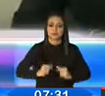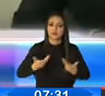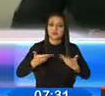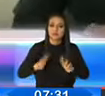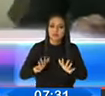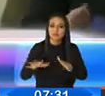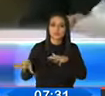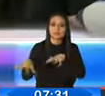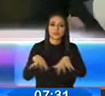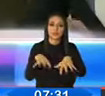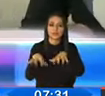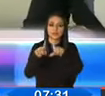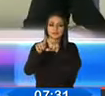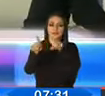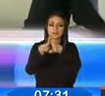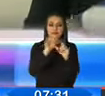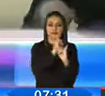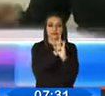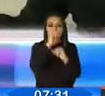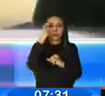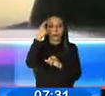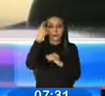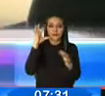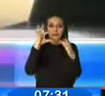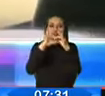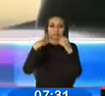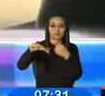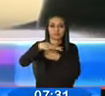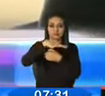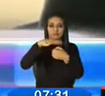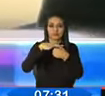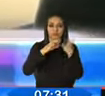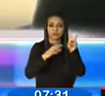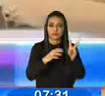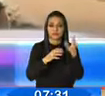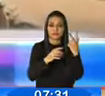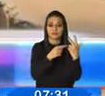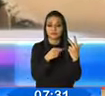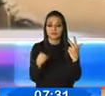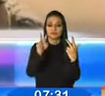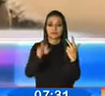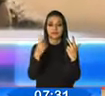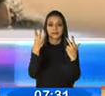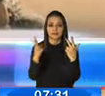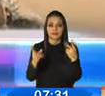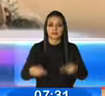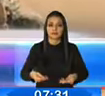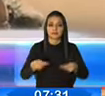en coordinación con otras instituciones estatales. Entre el año 2013 y el 2016 se han